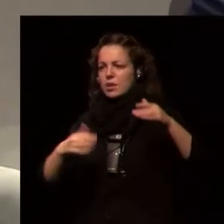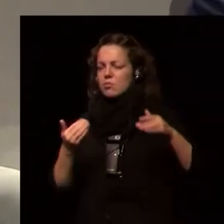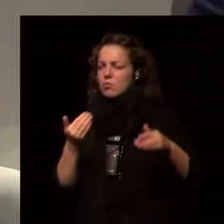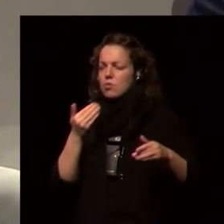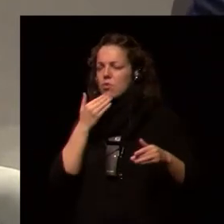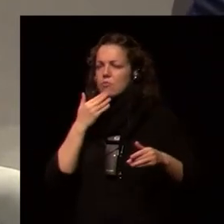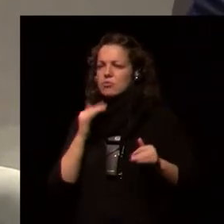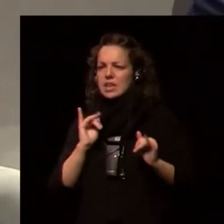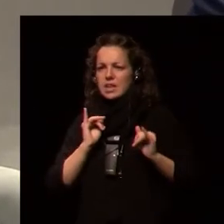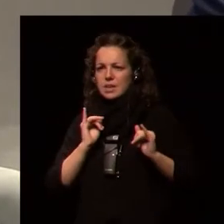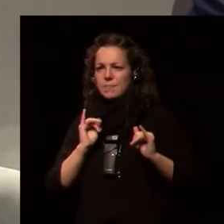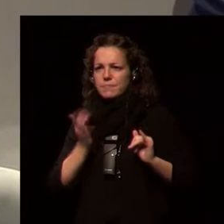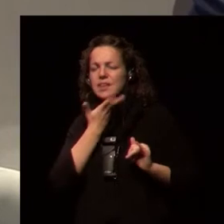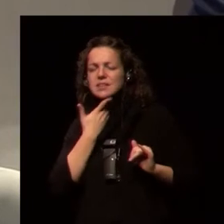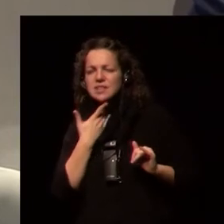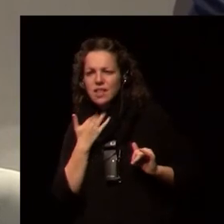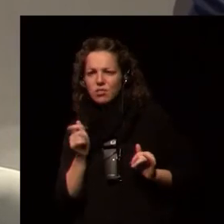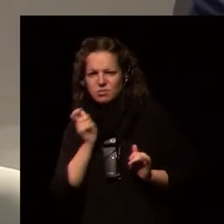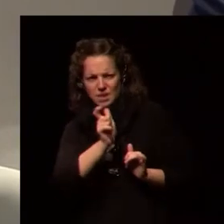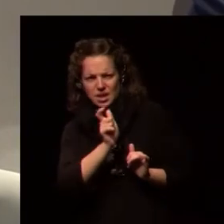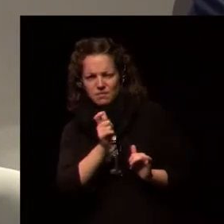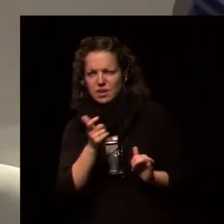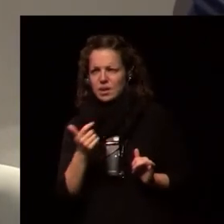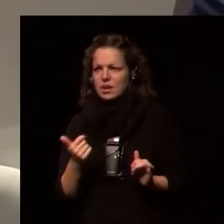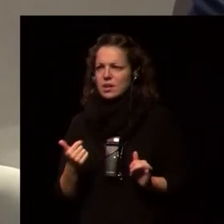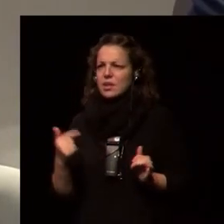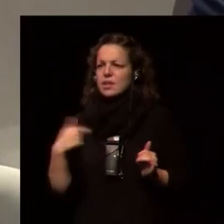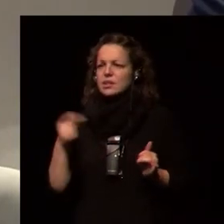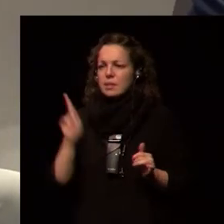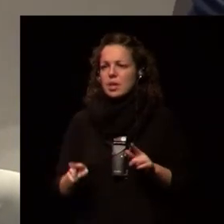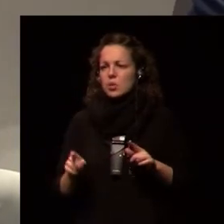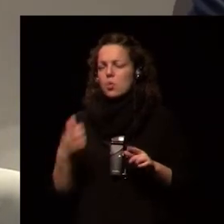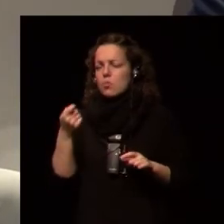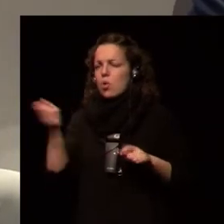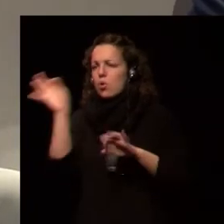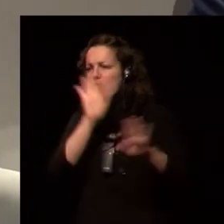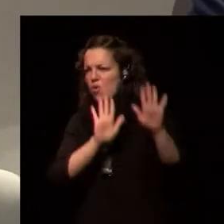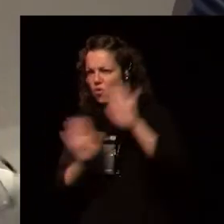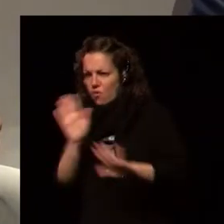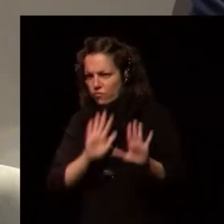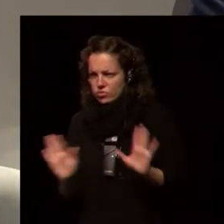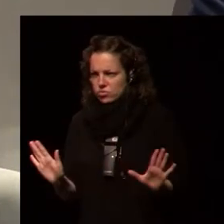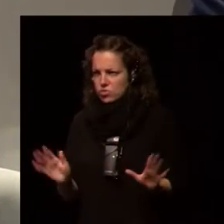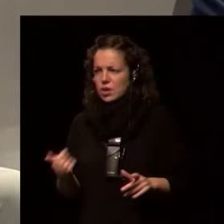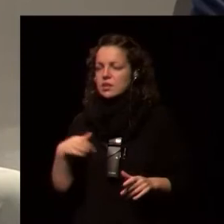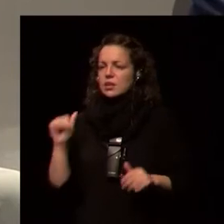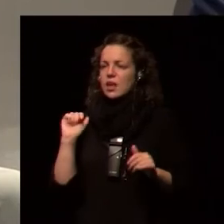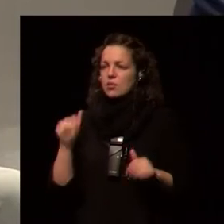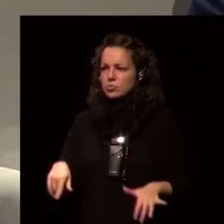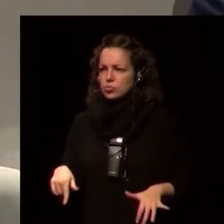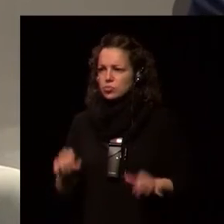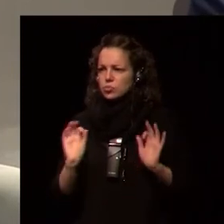una palabra? Hesitations. Y mucha confusión. Y en este momento